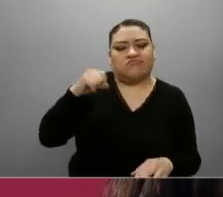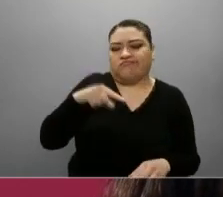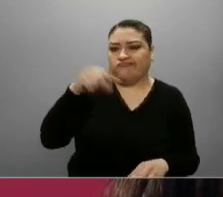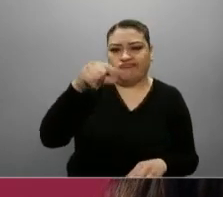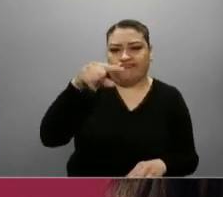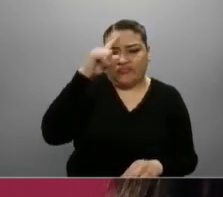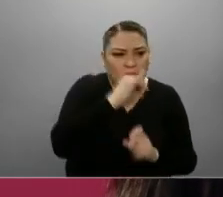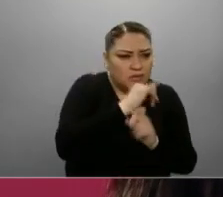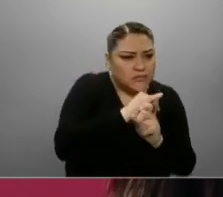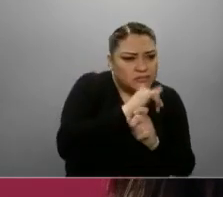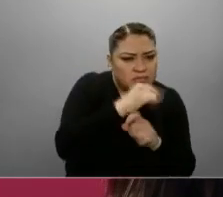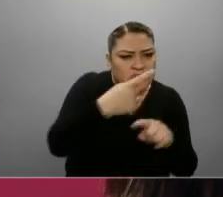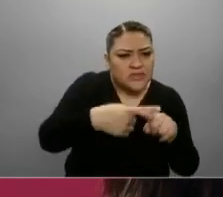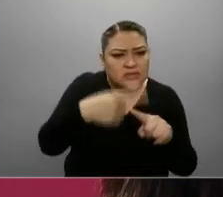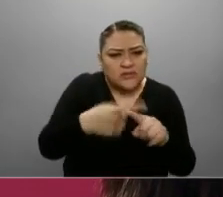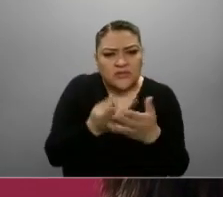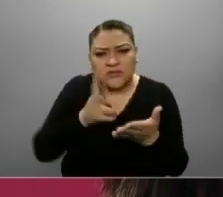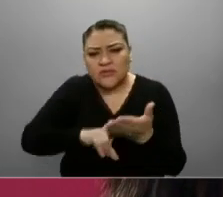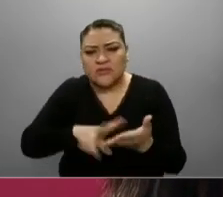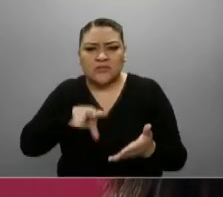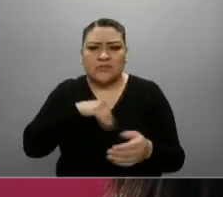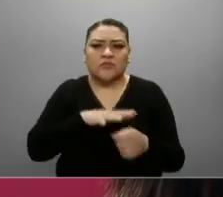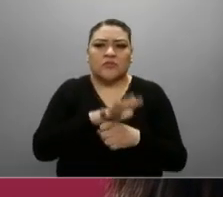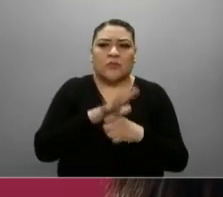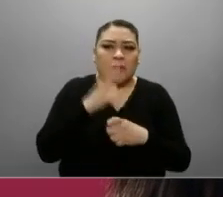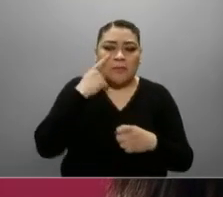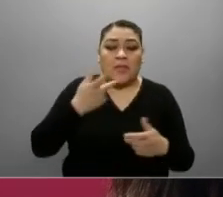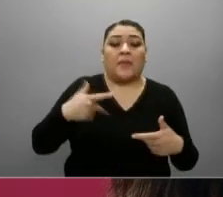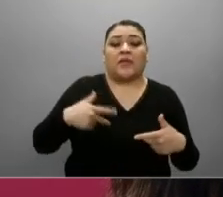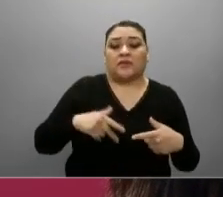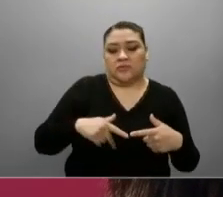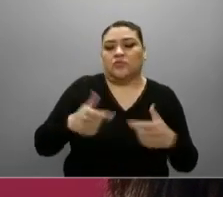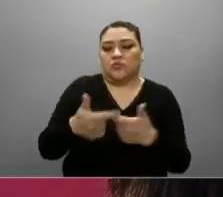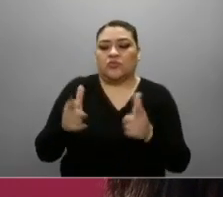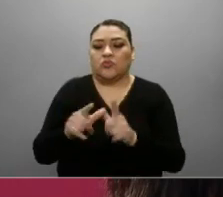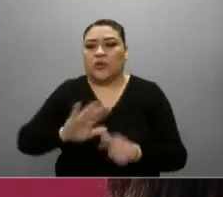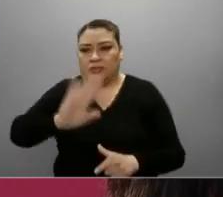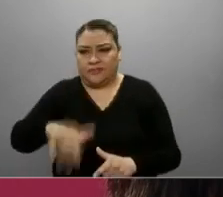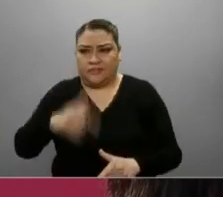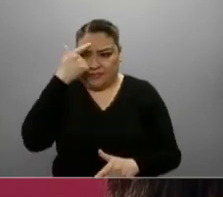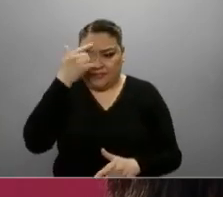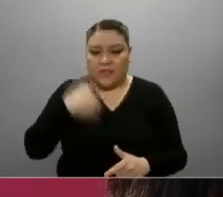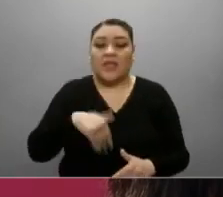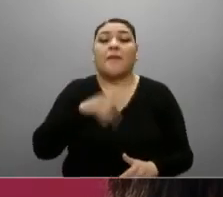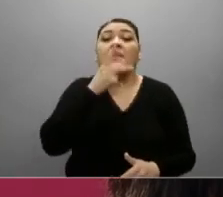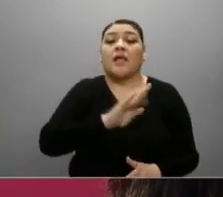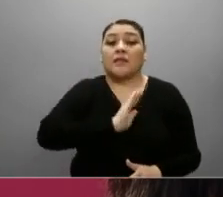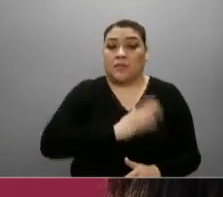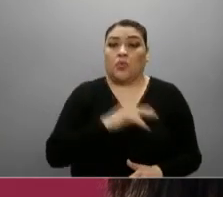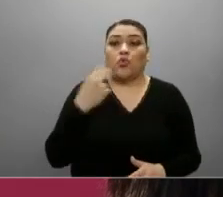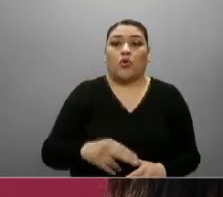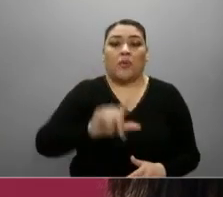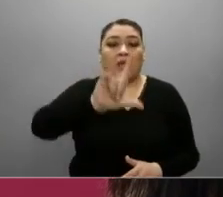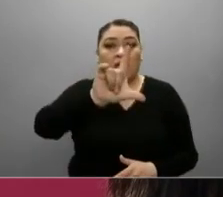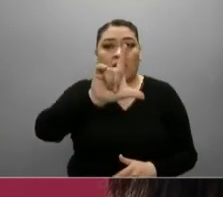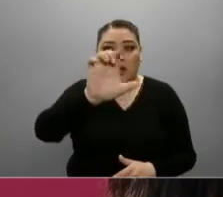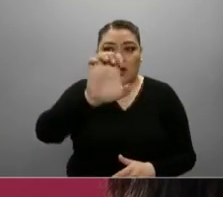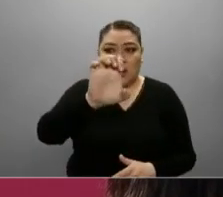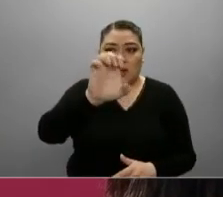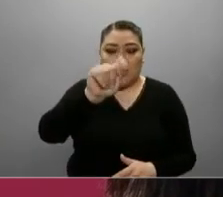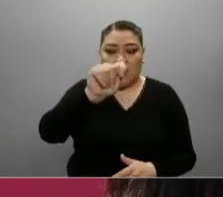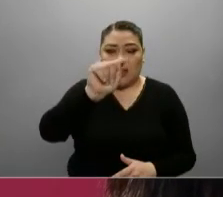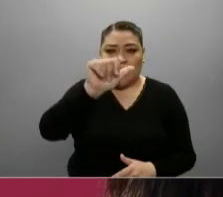la documentación de esto en México. Ahora veamos la letalidad. A diferencia de lo que se ve en el número de personas que han